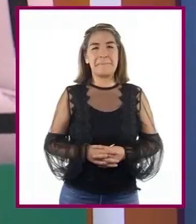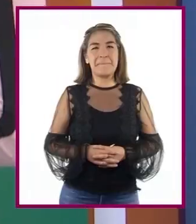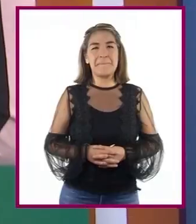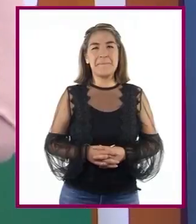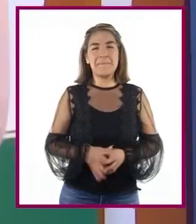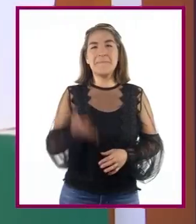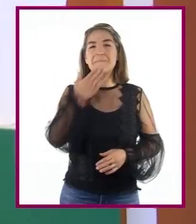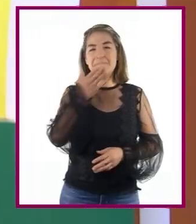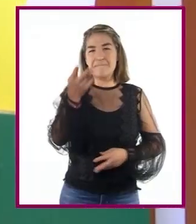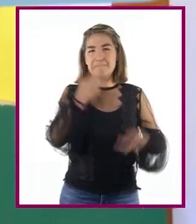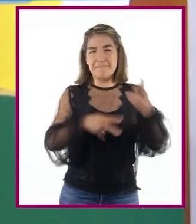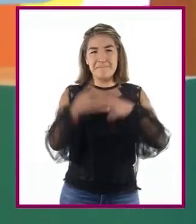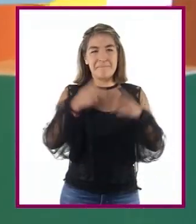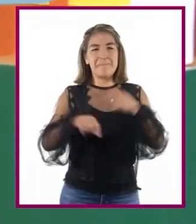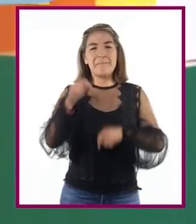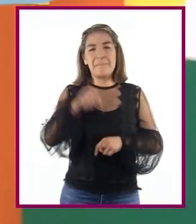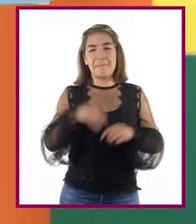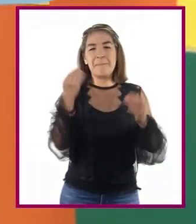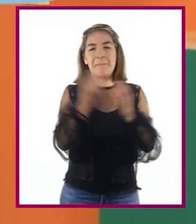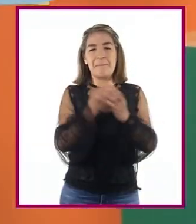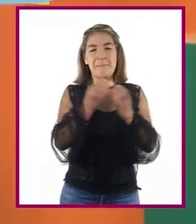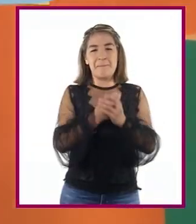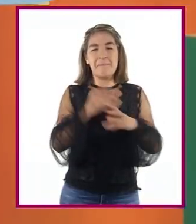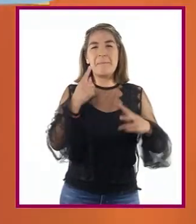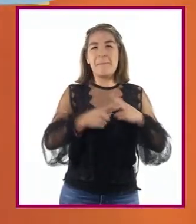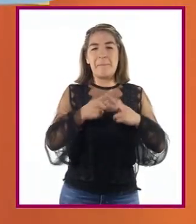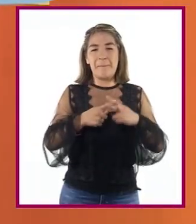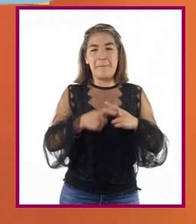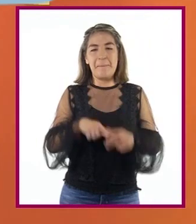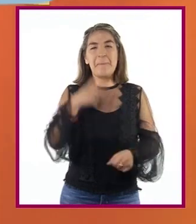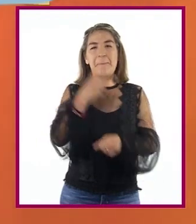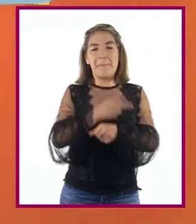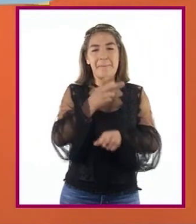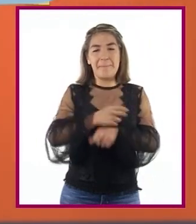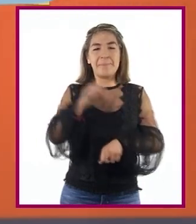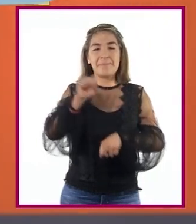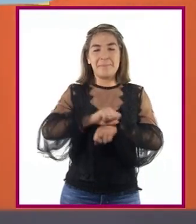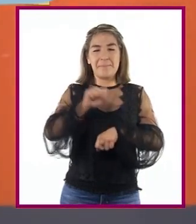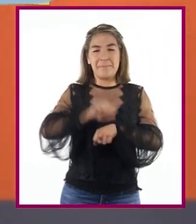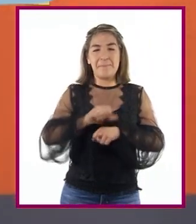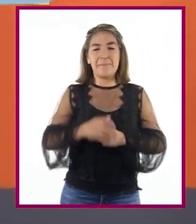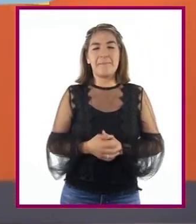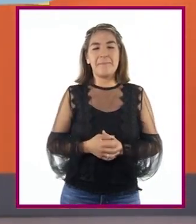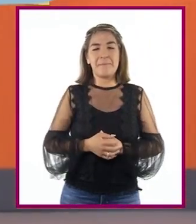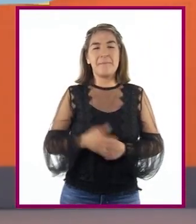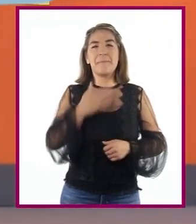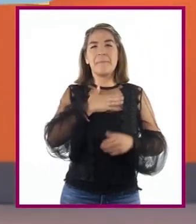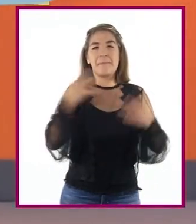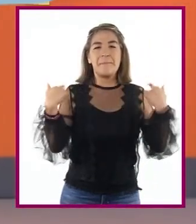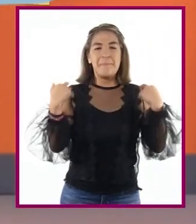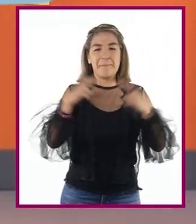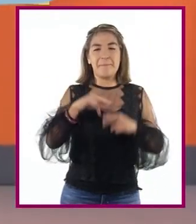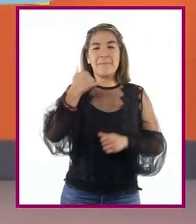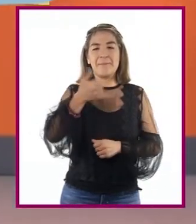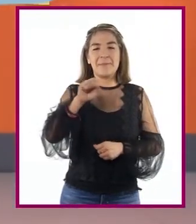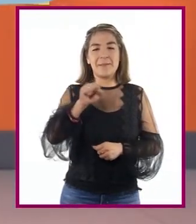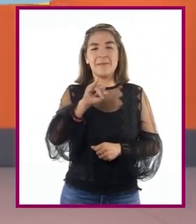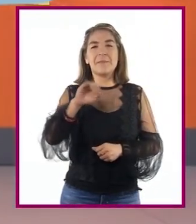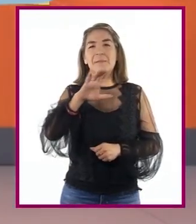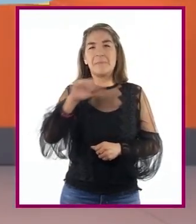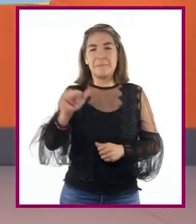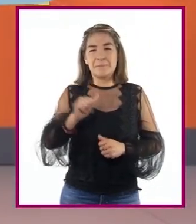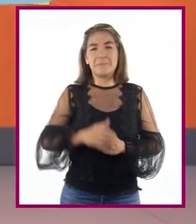Sean bienvenidas y bienvenidos a otra sesión de matemáticas para segundo grado de secundaria. Soy la maestra Jessica Adriana